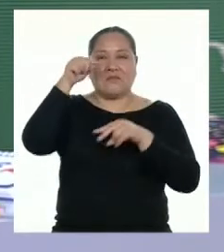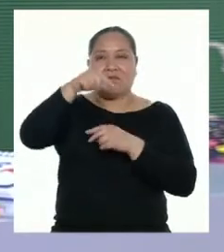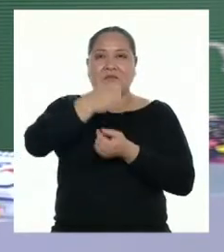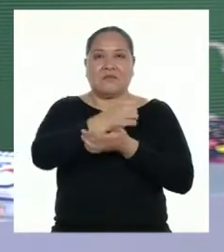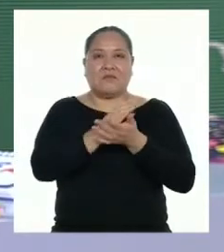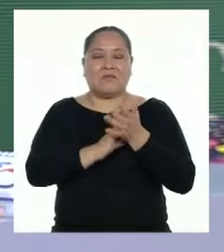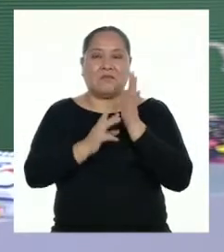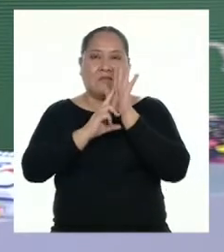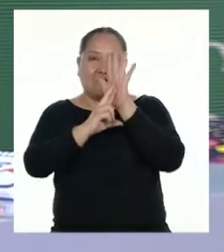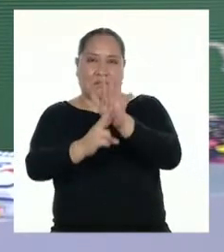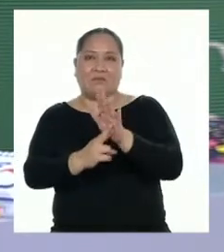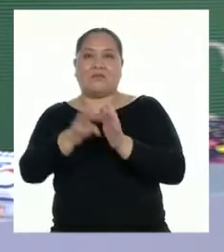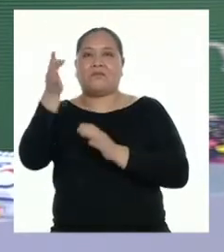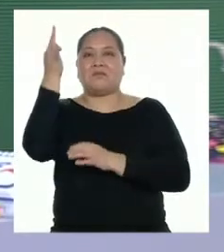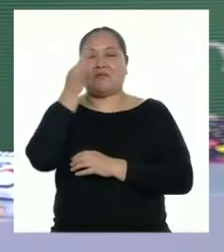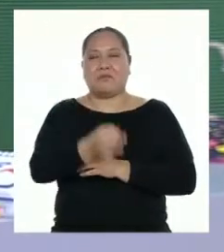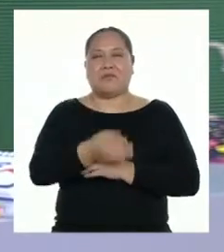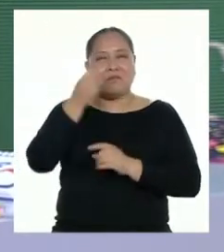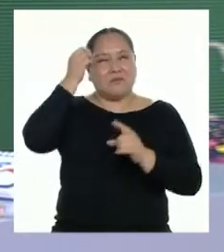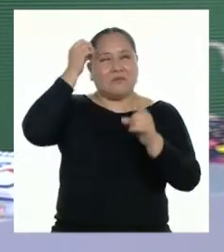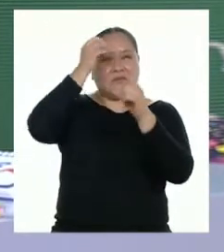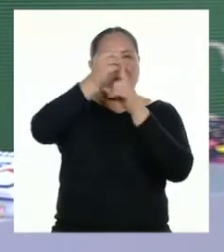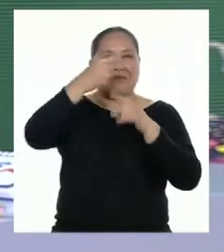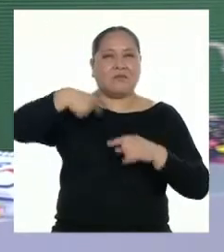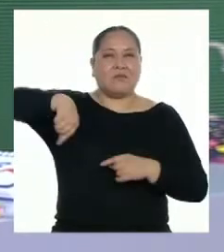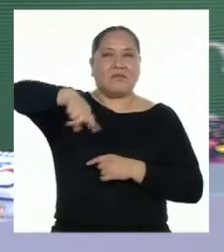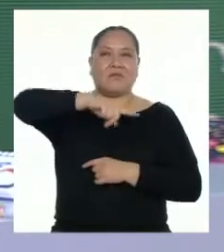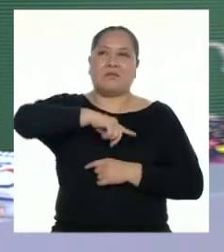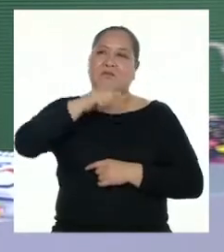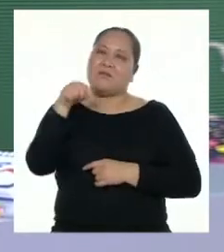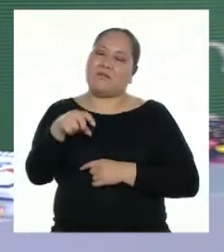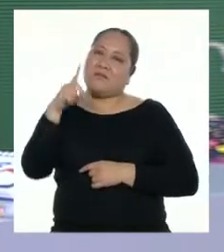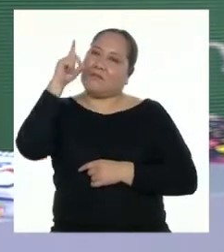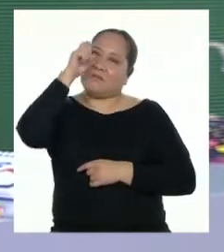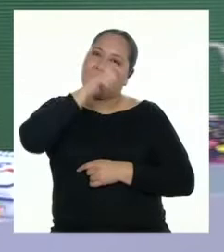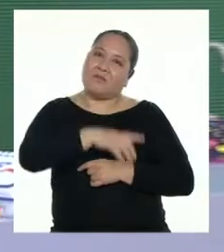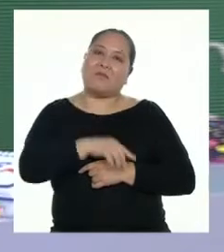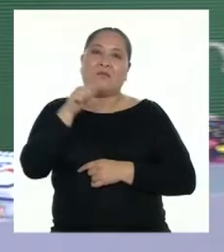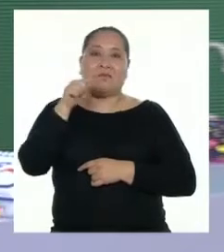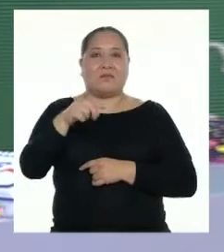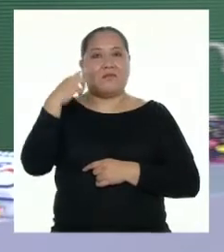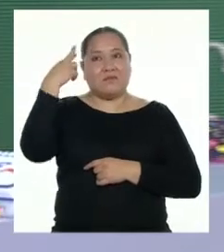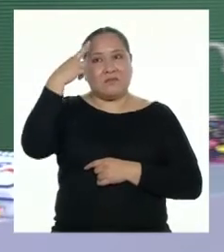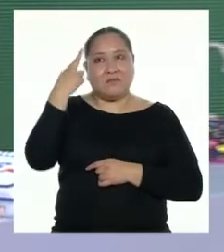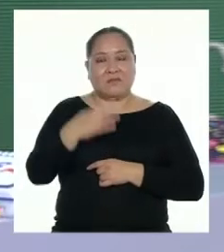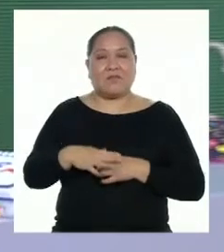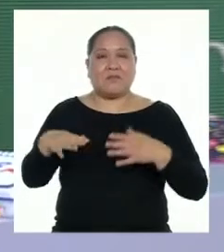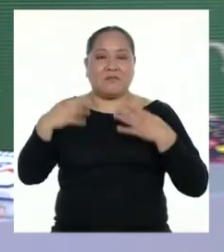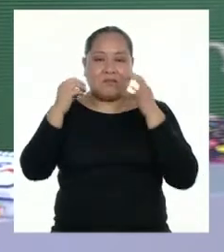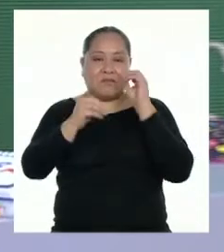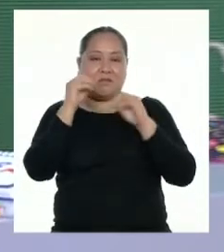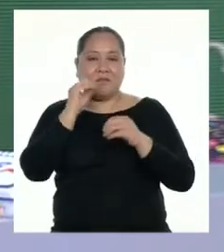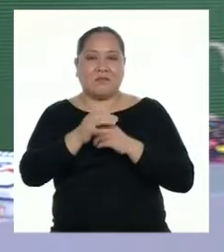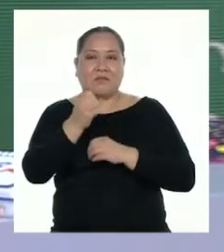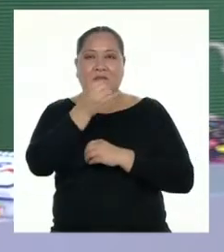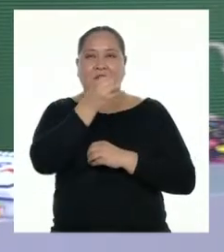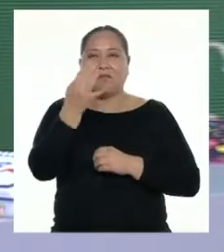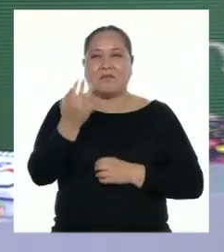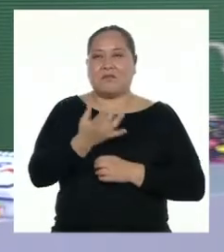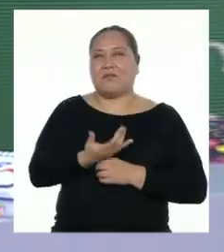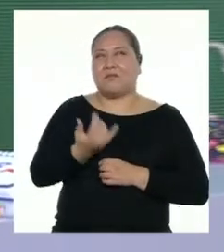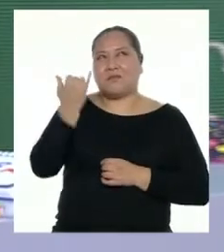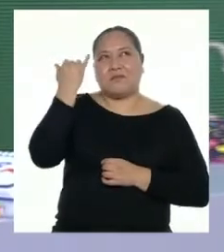representan un verdadero reto para nosotros, que aún nos cuestan un poco y que por ello pueden generarnos algunas sensaciones